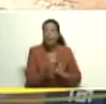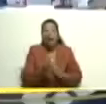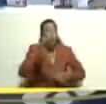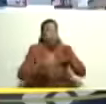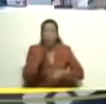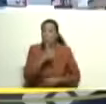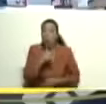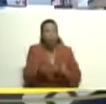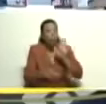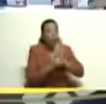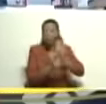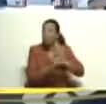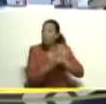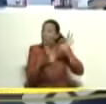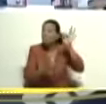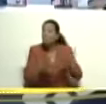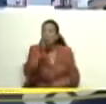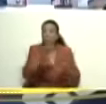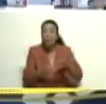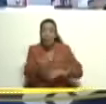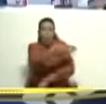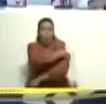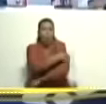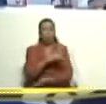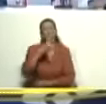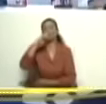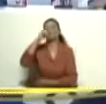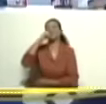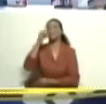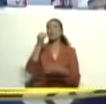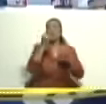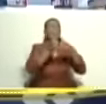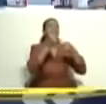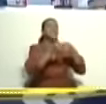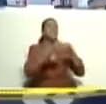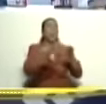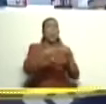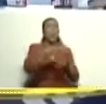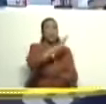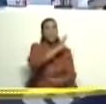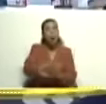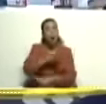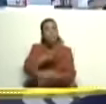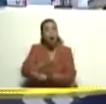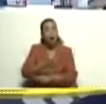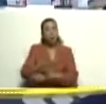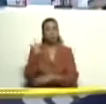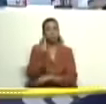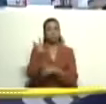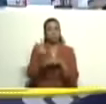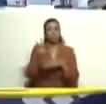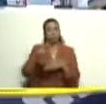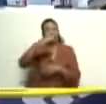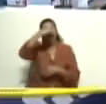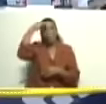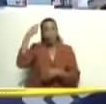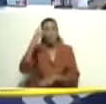esta derecha de los apellidos y sus títeres ahora pidiendo más sanciones contra Venezuela.